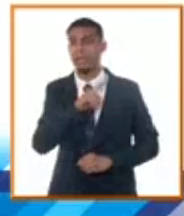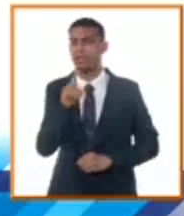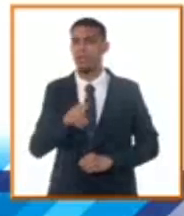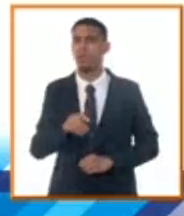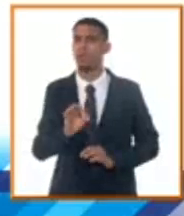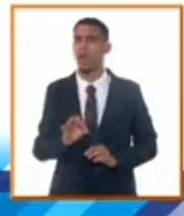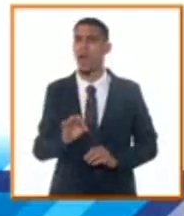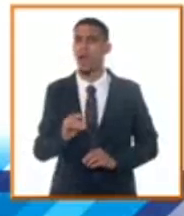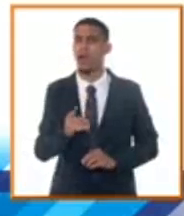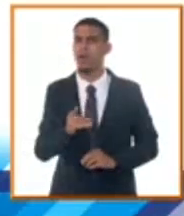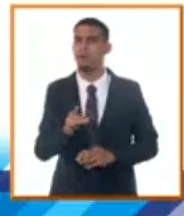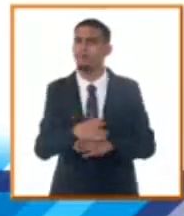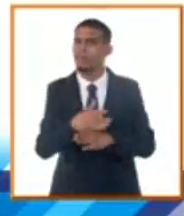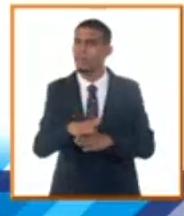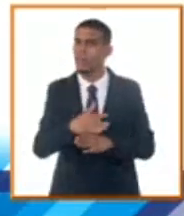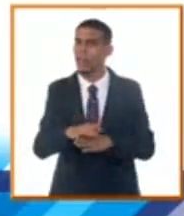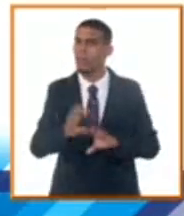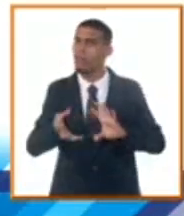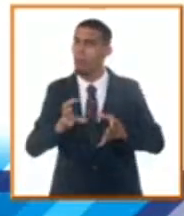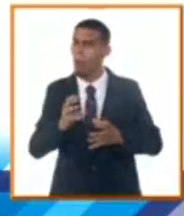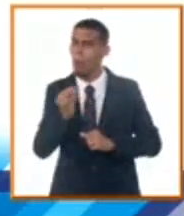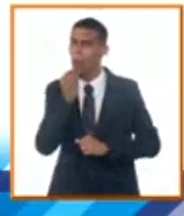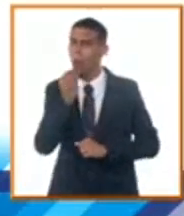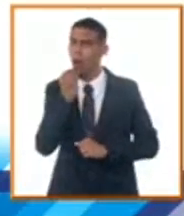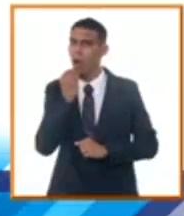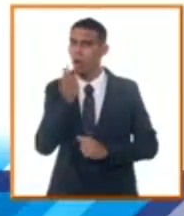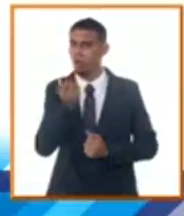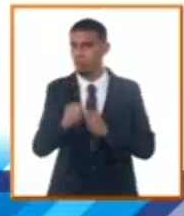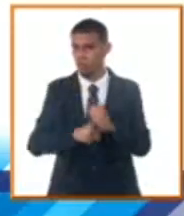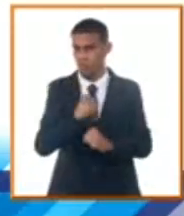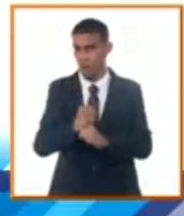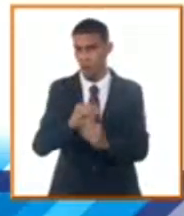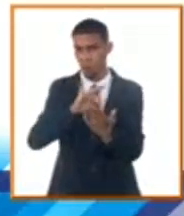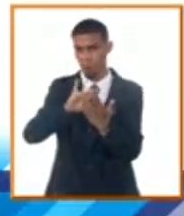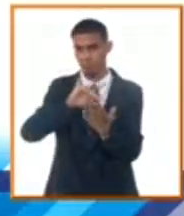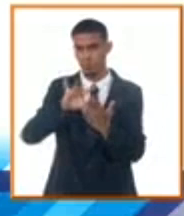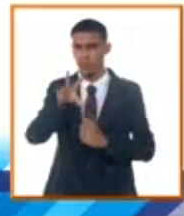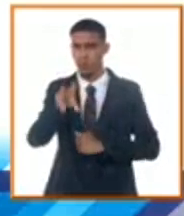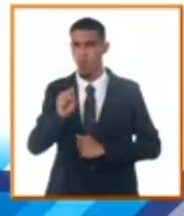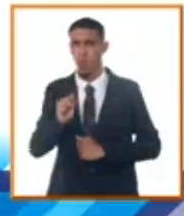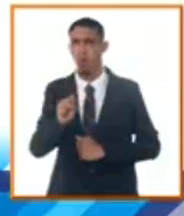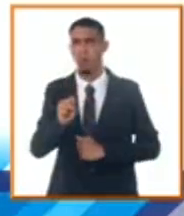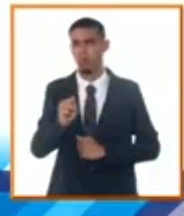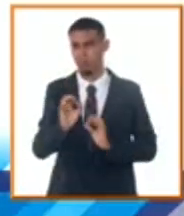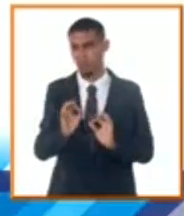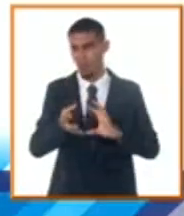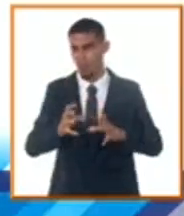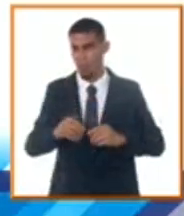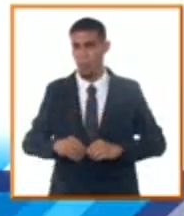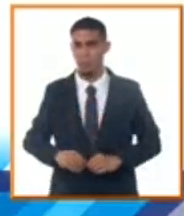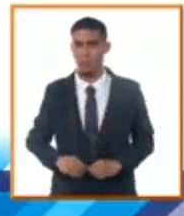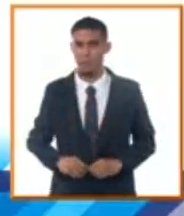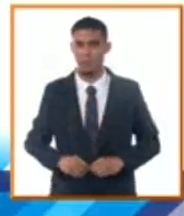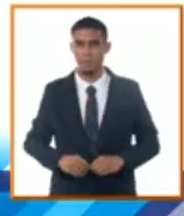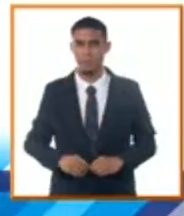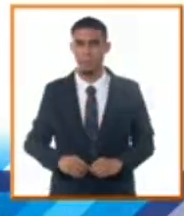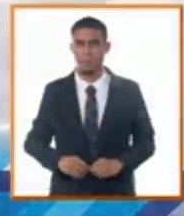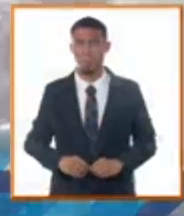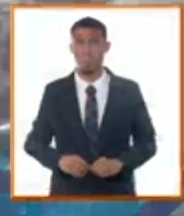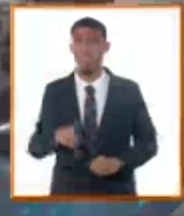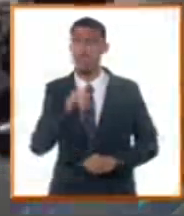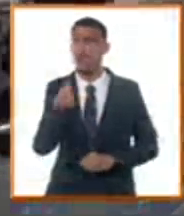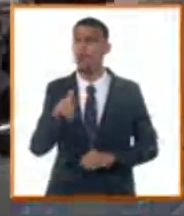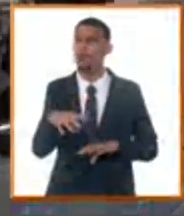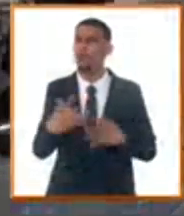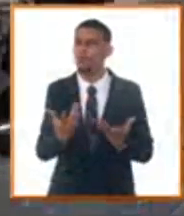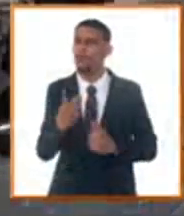abriendo de posibilidades a través de el nuevo monedero de TransferMóvil. ¿Cuánto hace